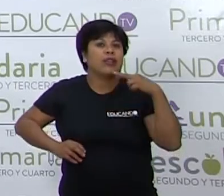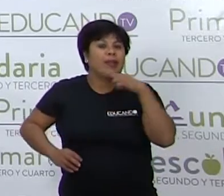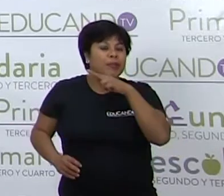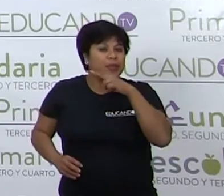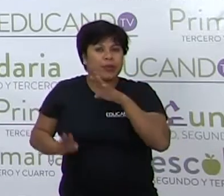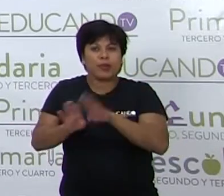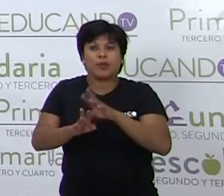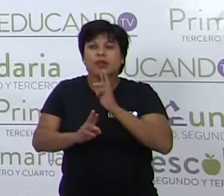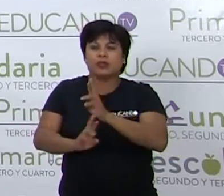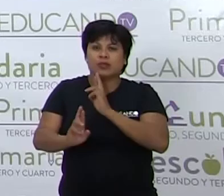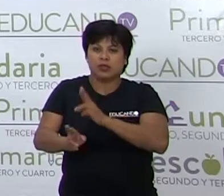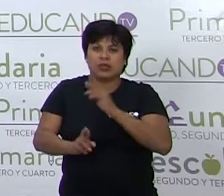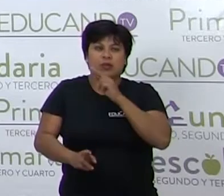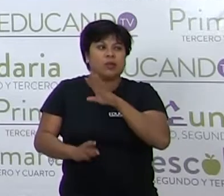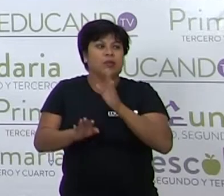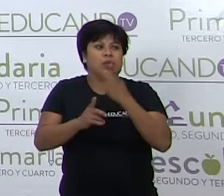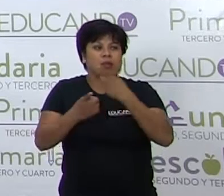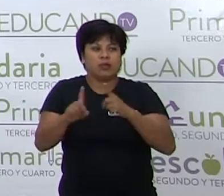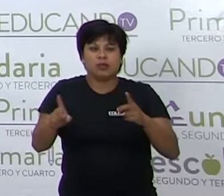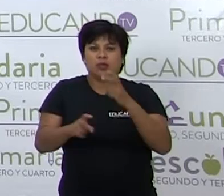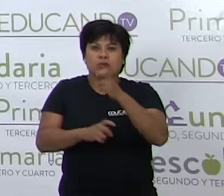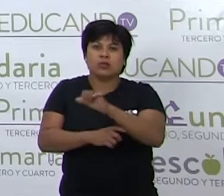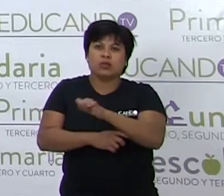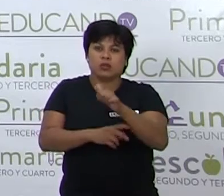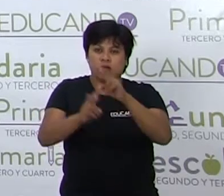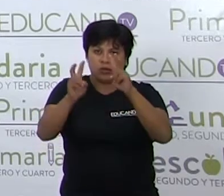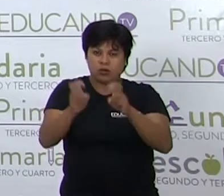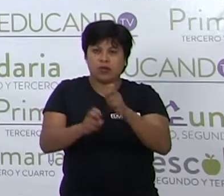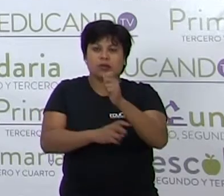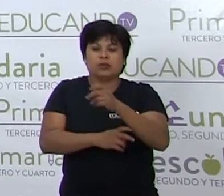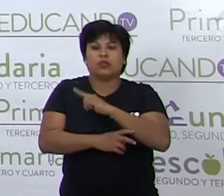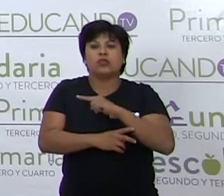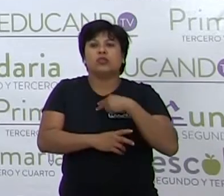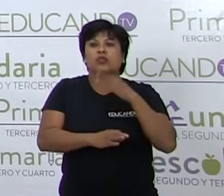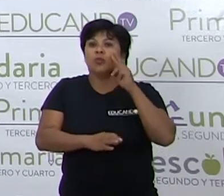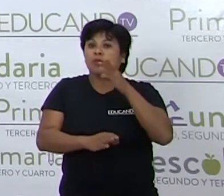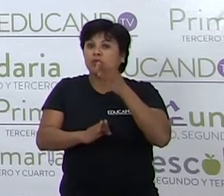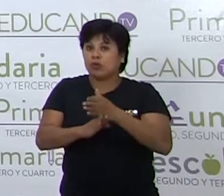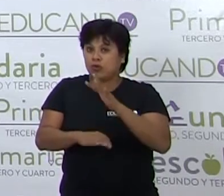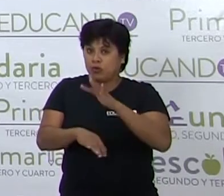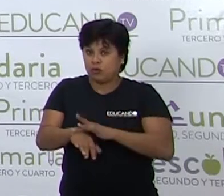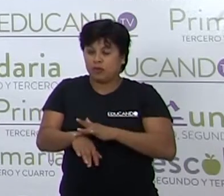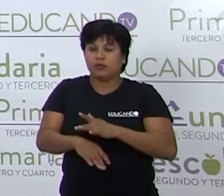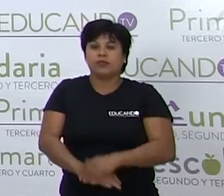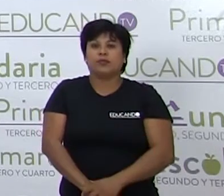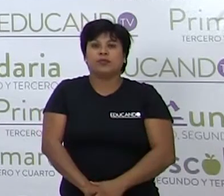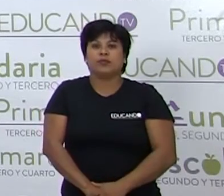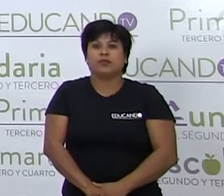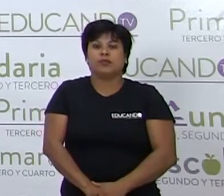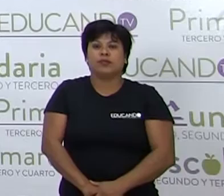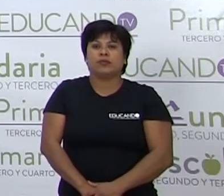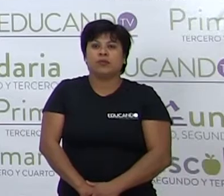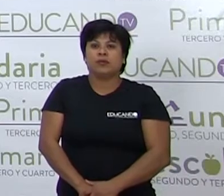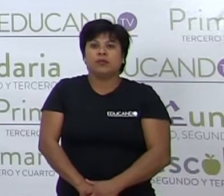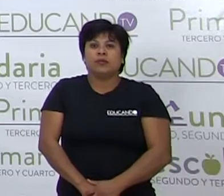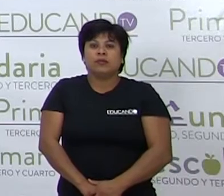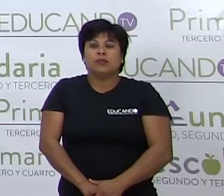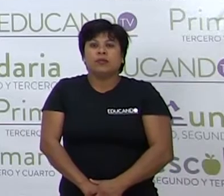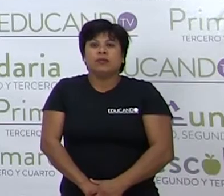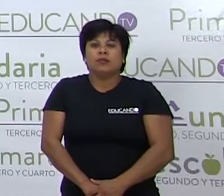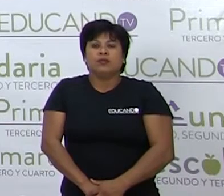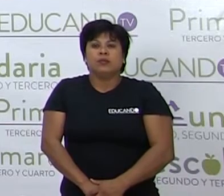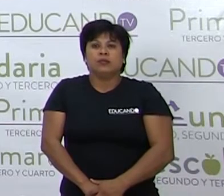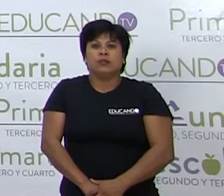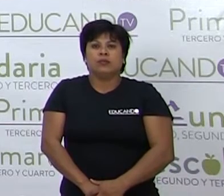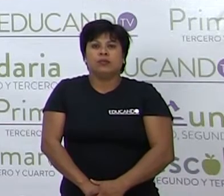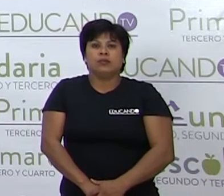comenzamos a desarrollar el siguiente tema que tenemos que ver el día de hoy vamos a